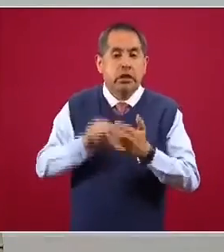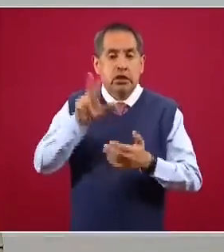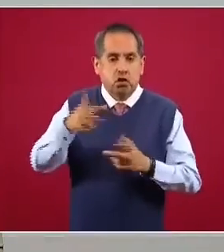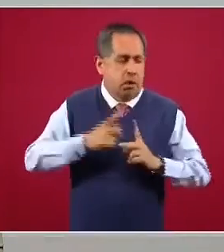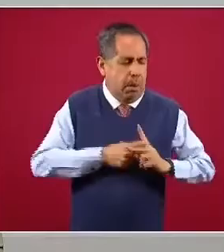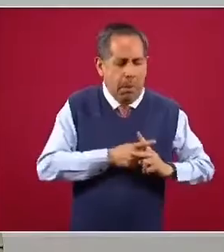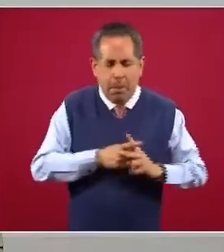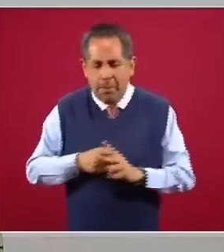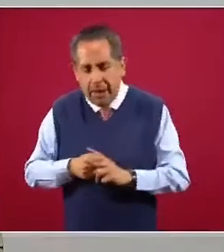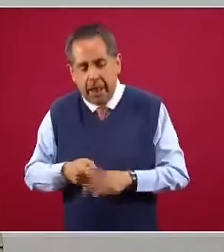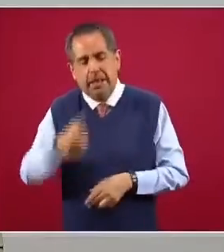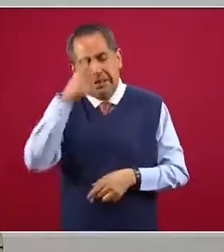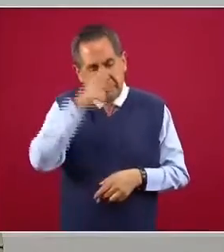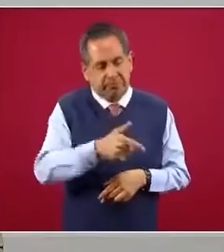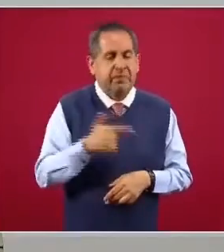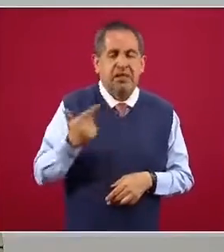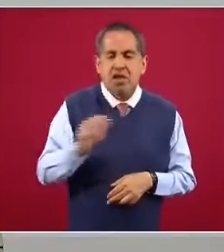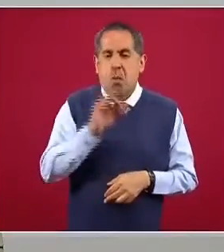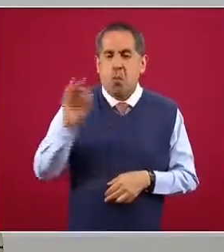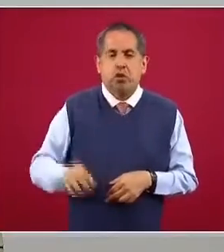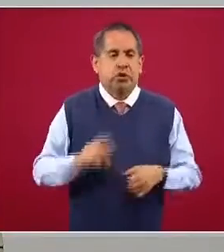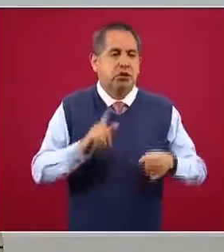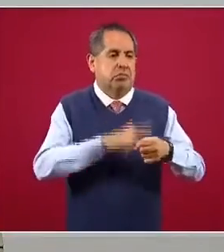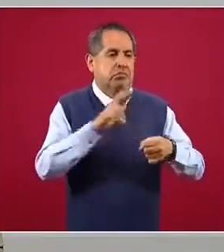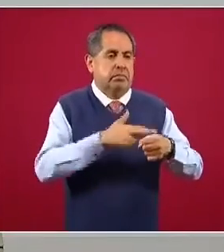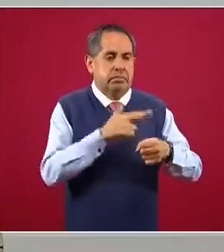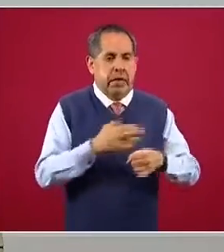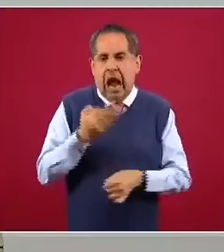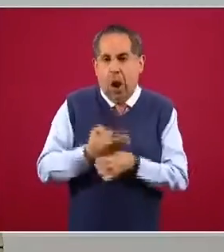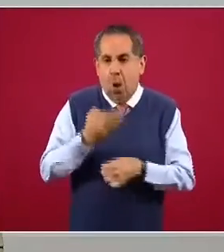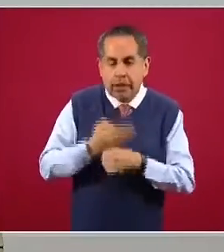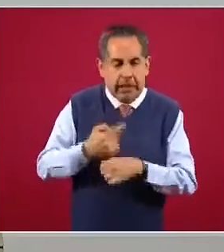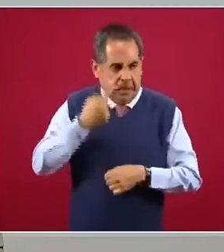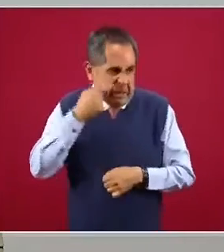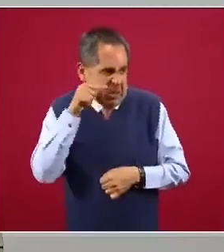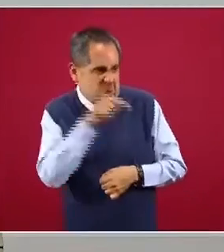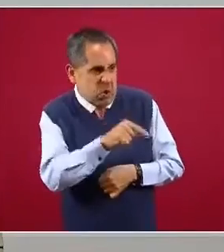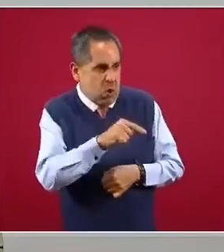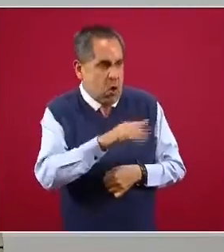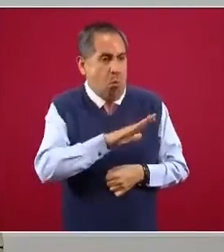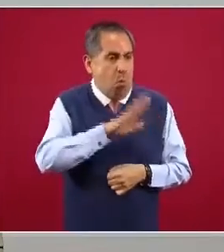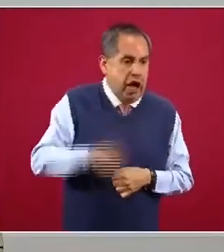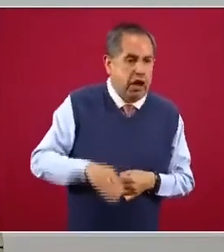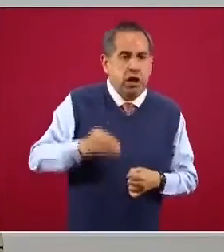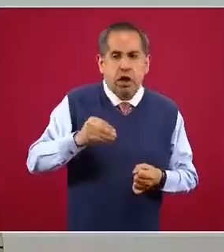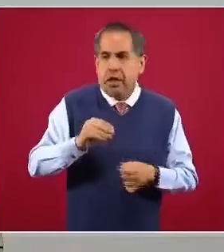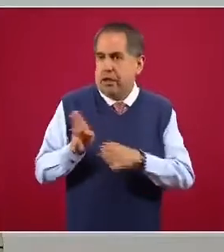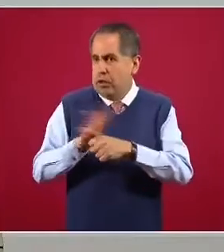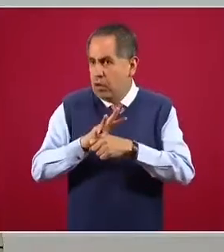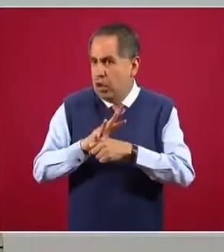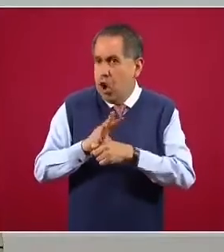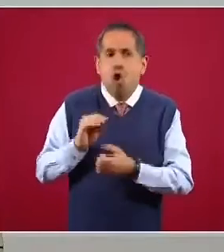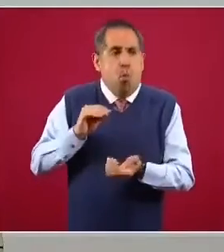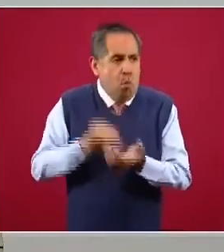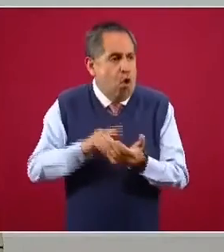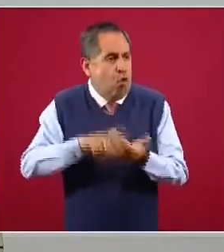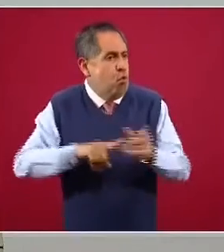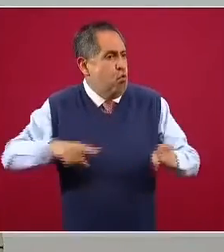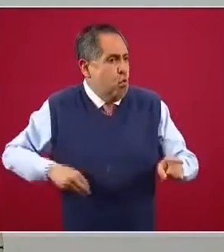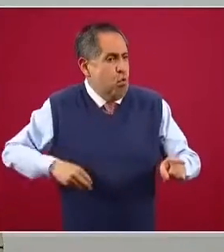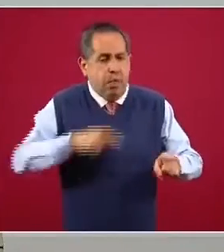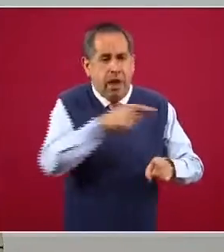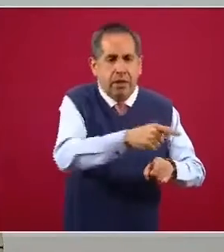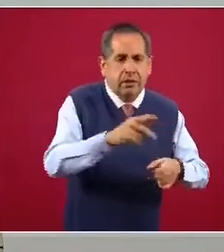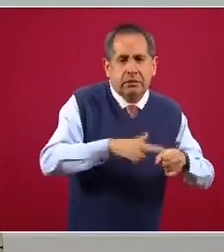Entonces, no es que estamos ahora midiendo de la mortalidad que tenemos en el 2020 cuánto se asocia a